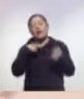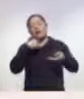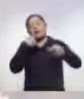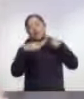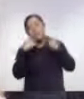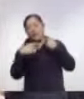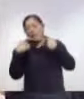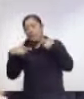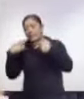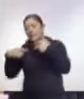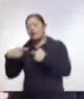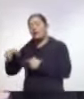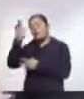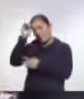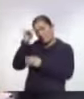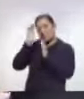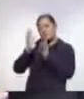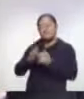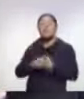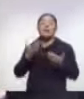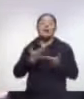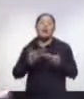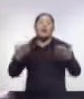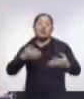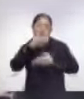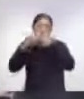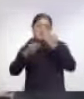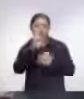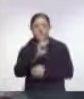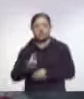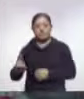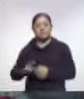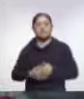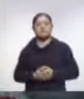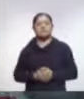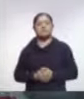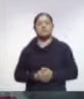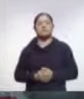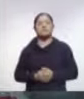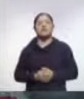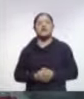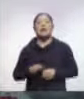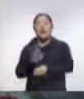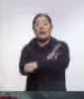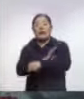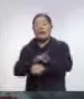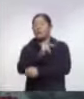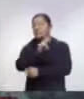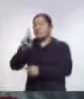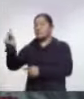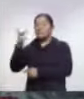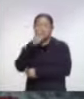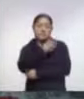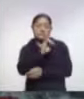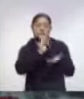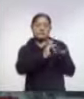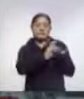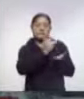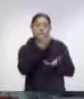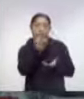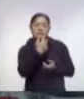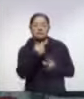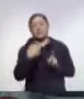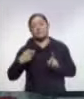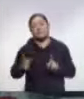daños. Ahora noticias, Belén Rodríguez. Y los beneficiarios agradecieron el respaldo del Gobierno Estatal